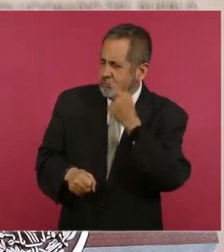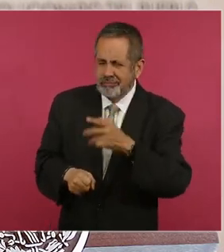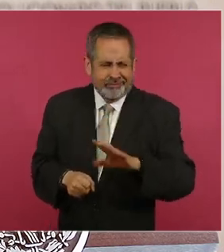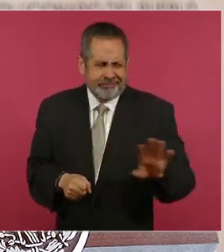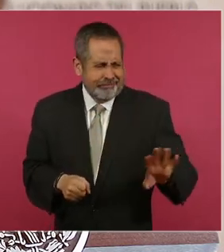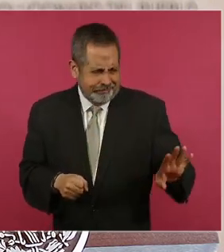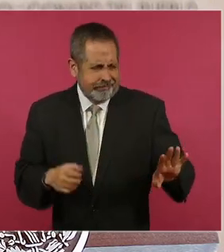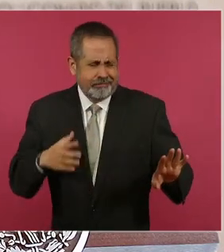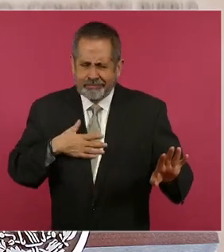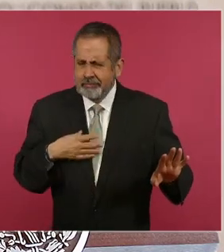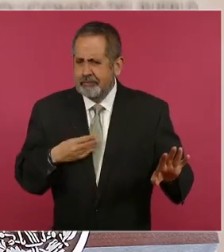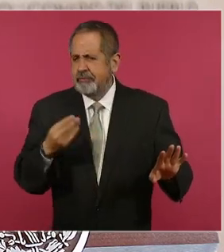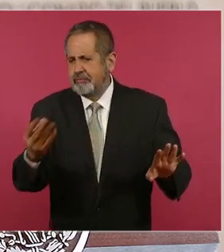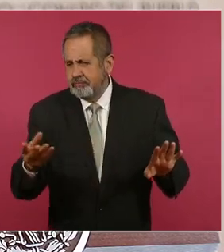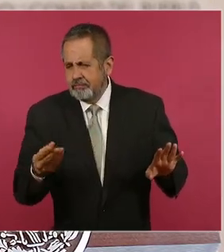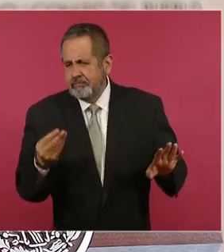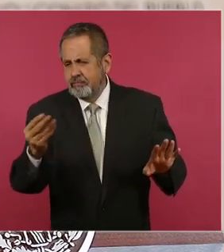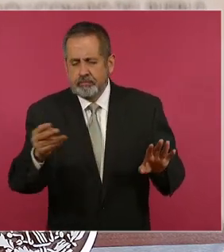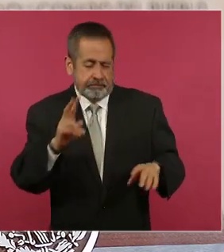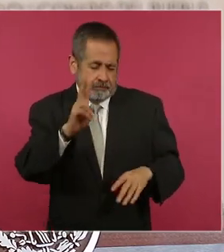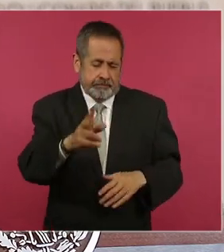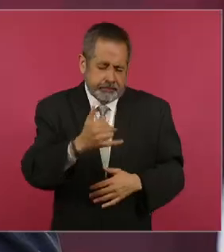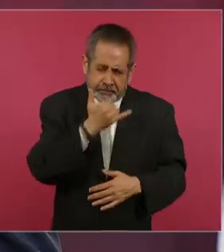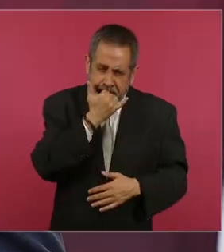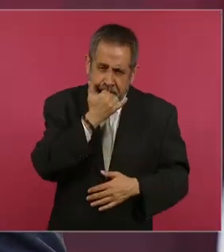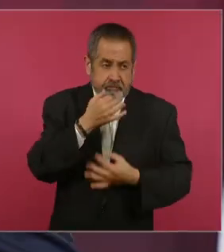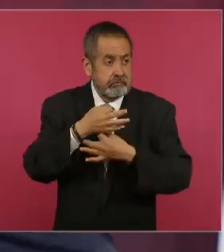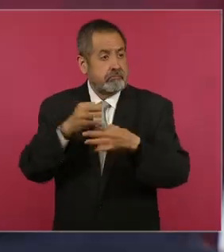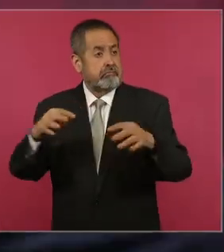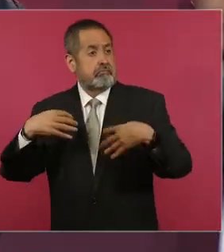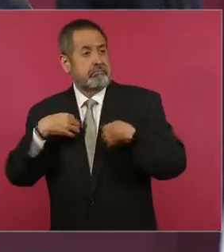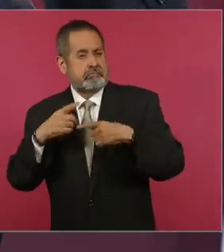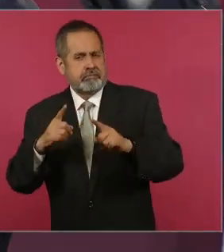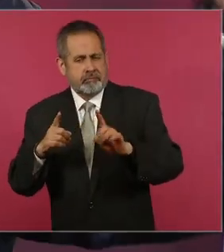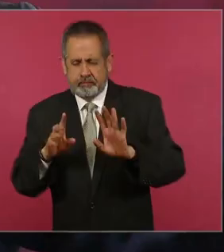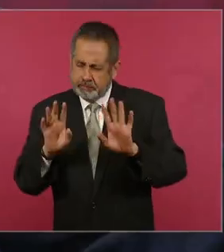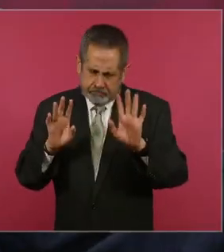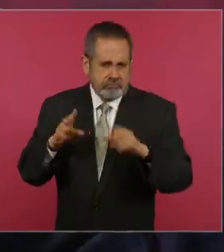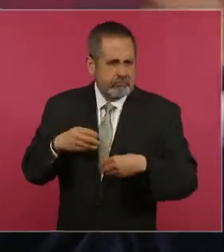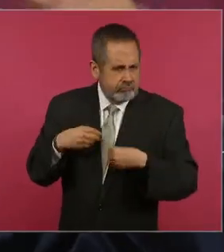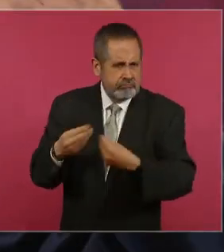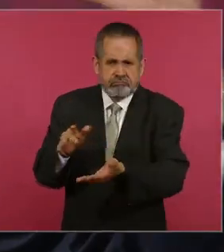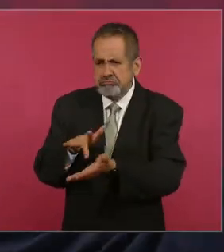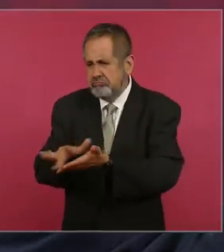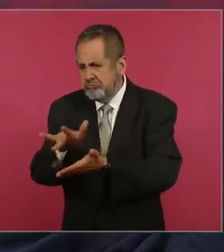pero lo hago y ofrezco disculpa, porque todos los medios